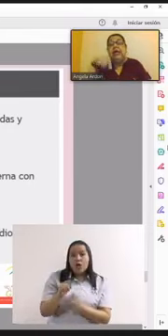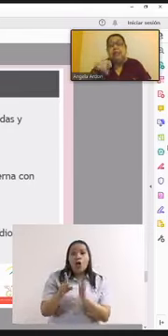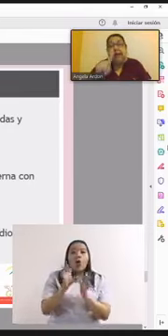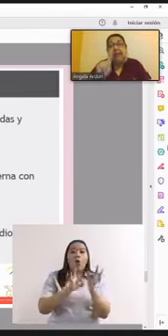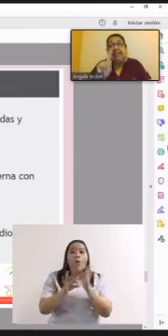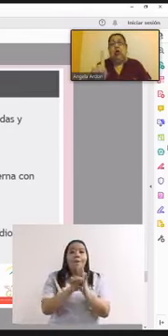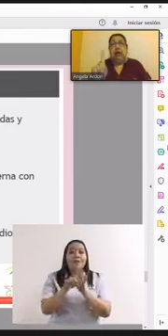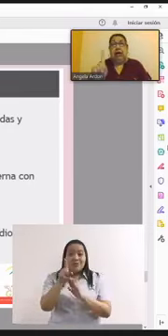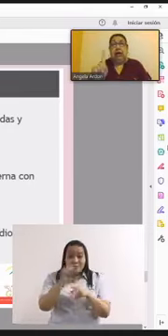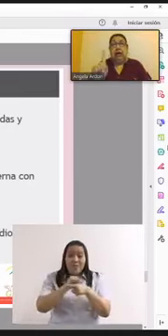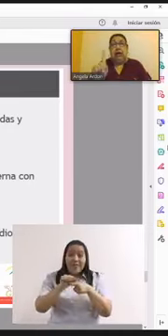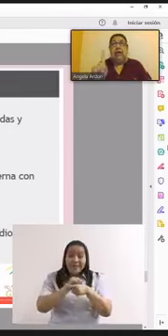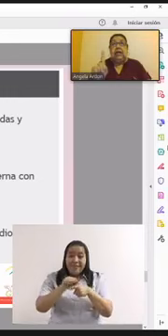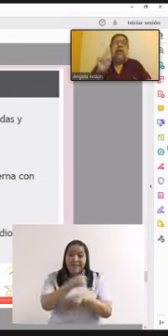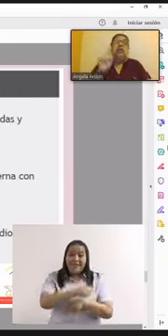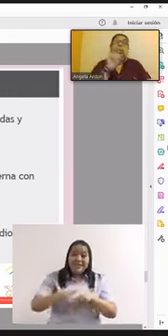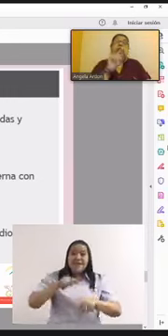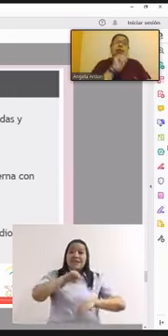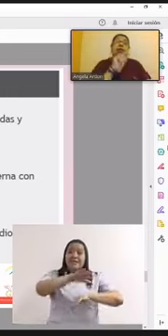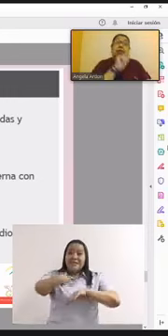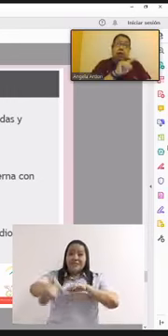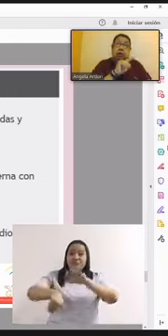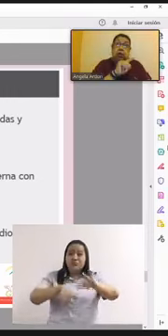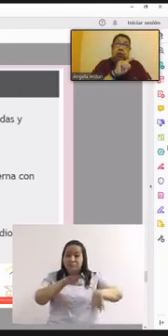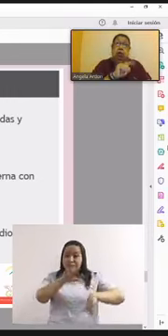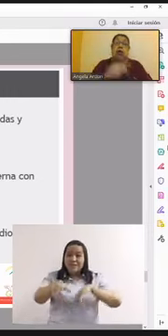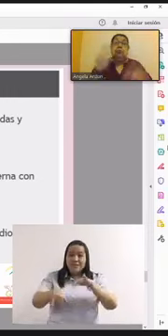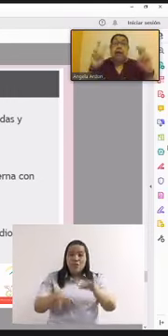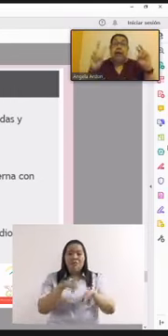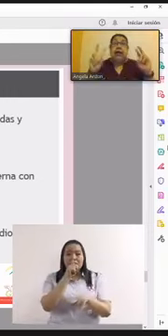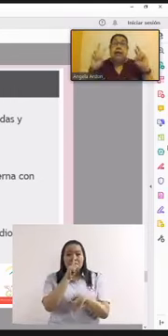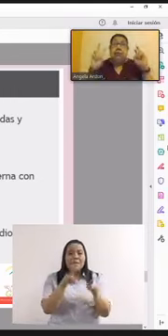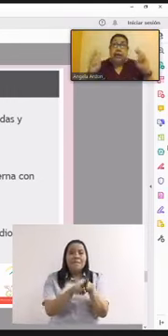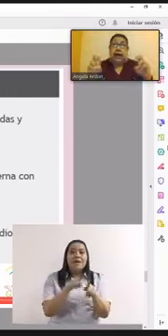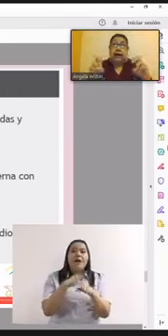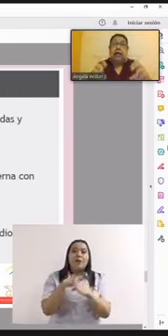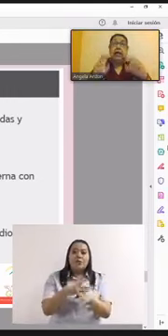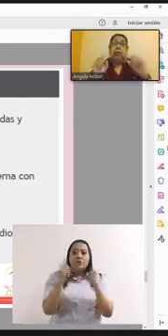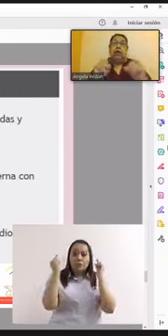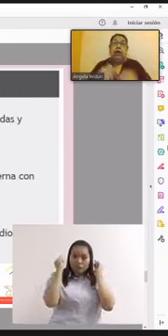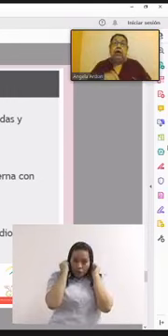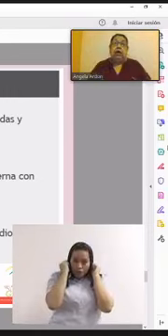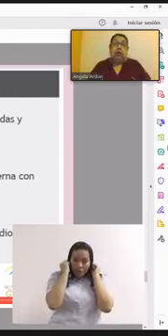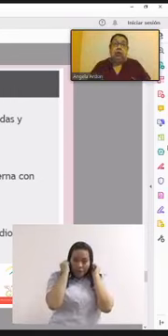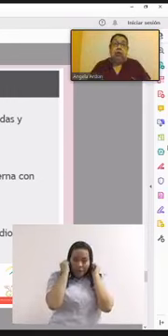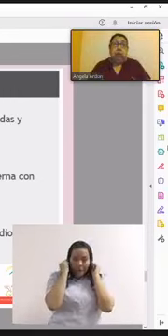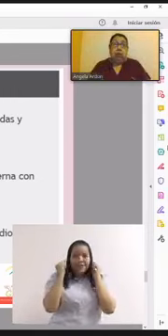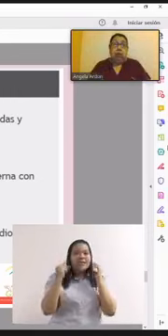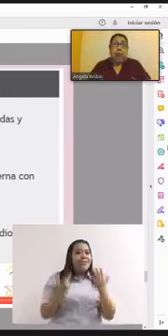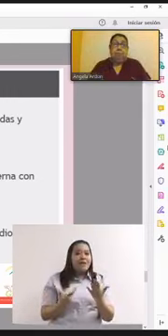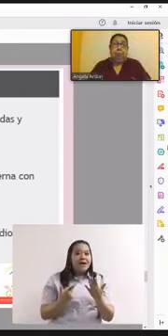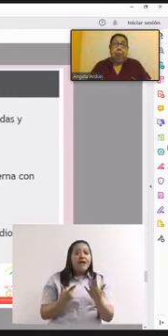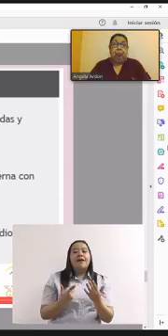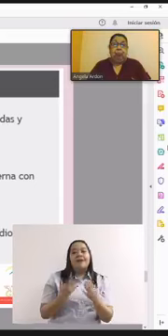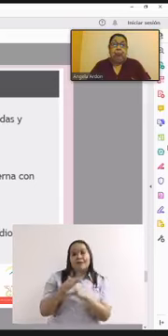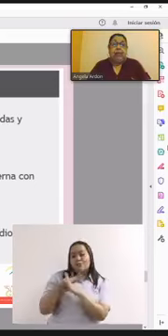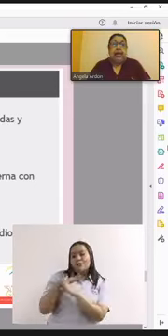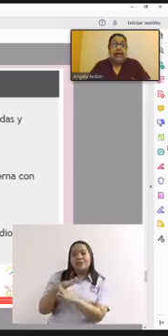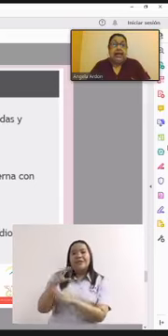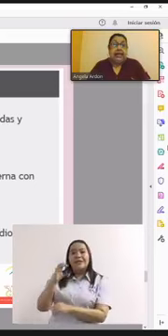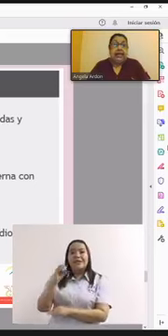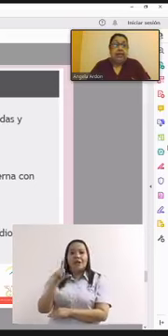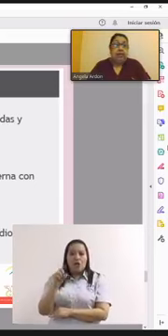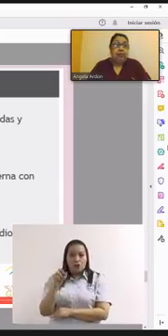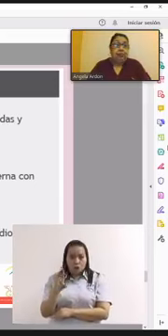Y más ahora, que estamos usando más químicos para limpiar y protegernos contra el COVID.